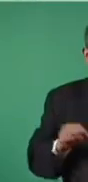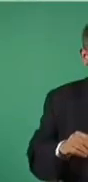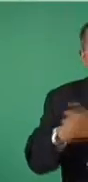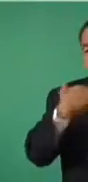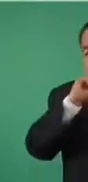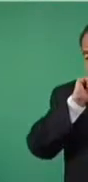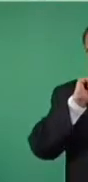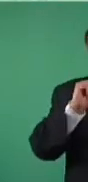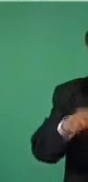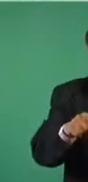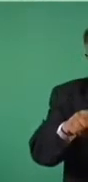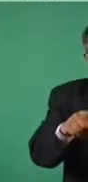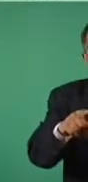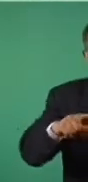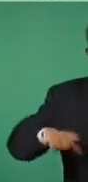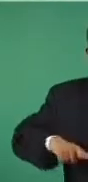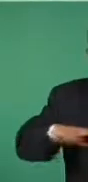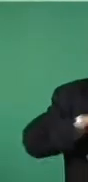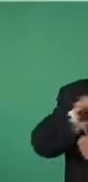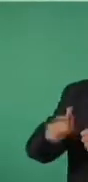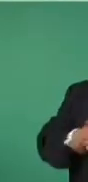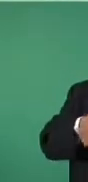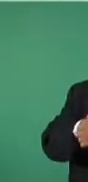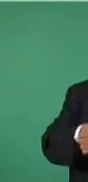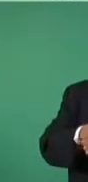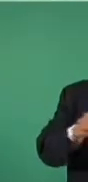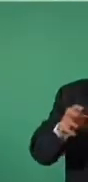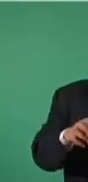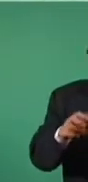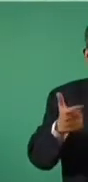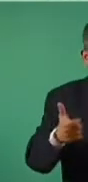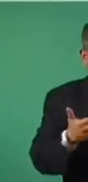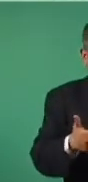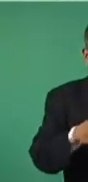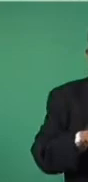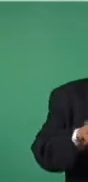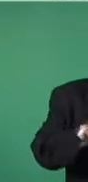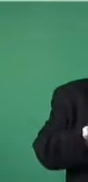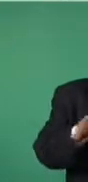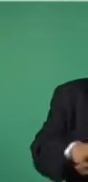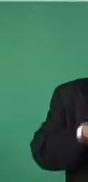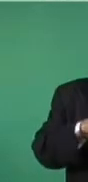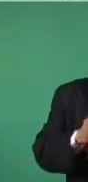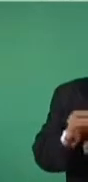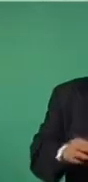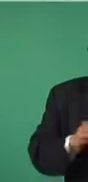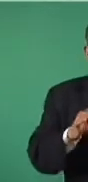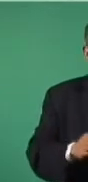tener el gobierno finanzas públicas sanas,